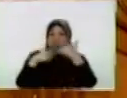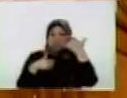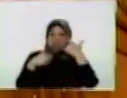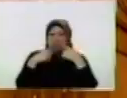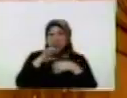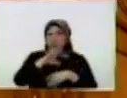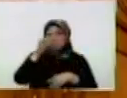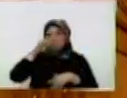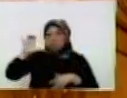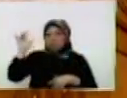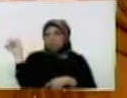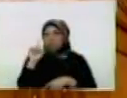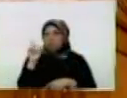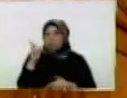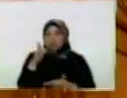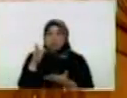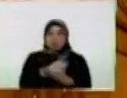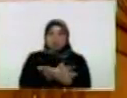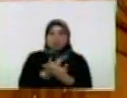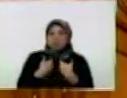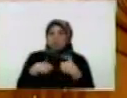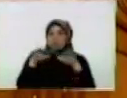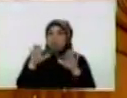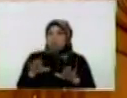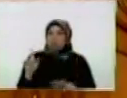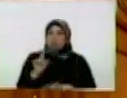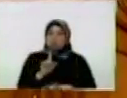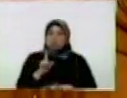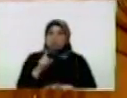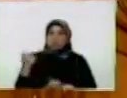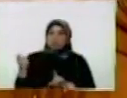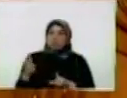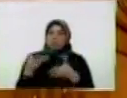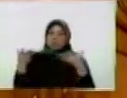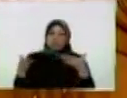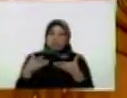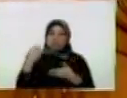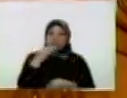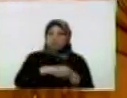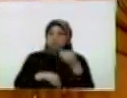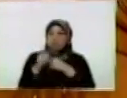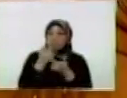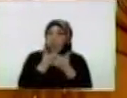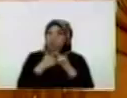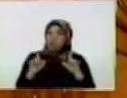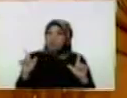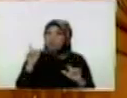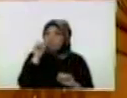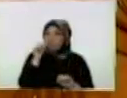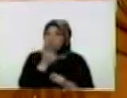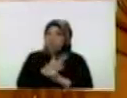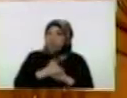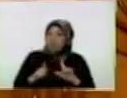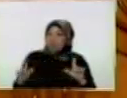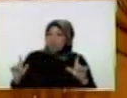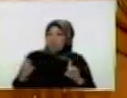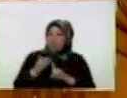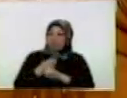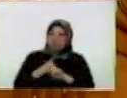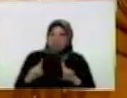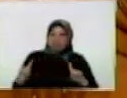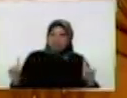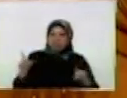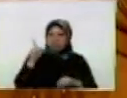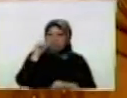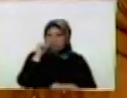montaña, no te vamos a defraudar, estamos de pie, somos libres, independientes y